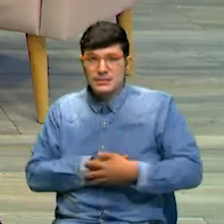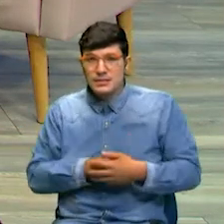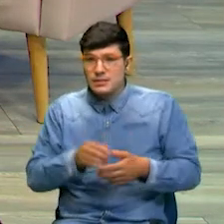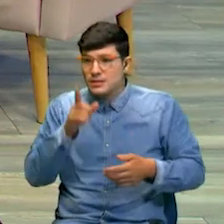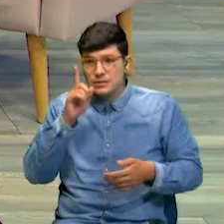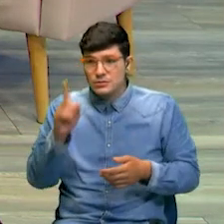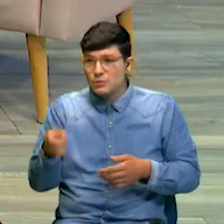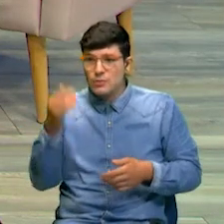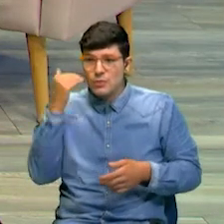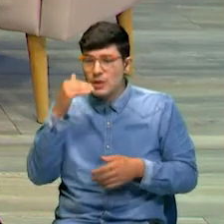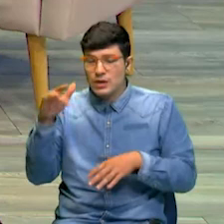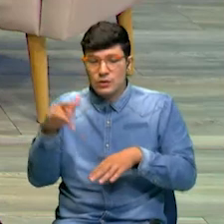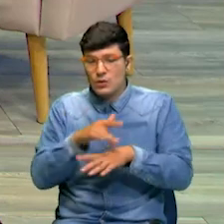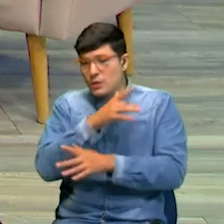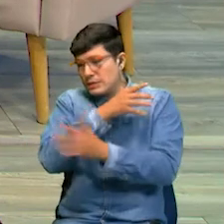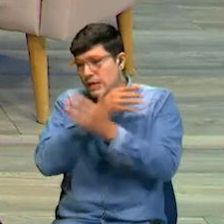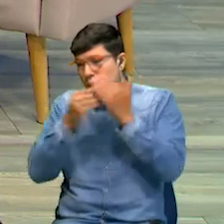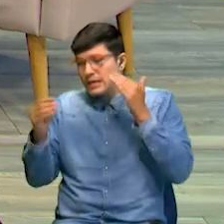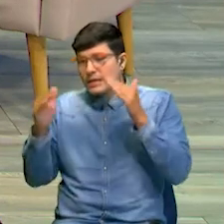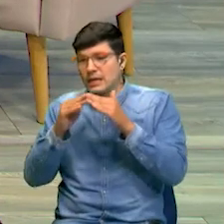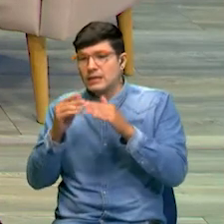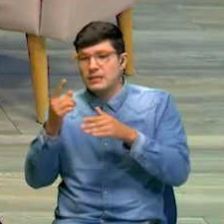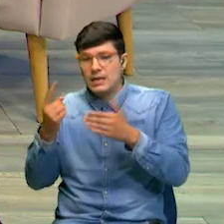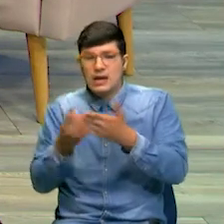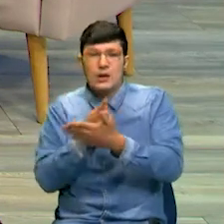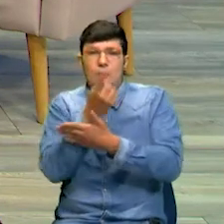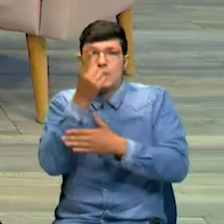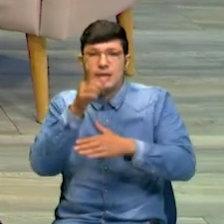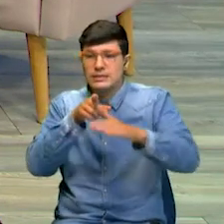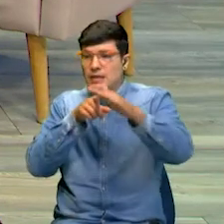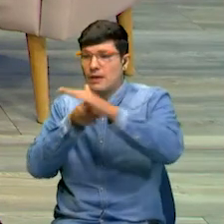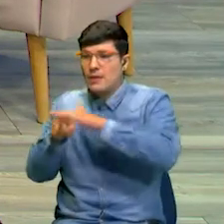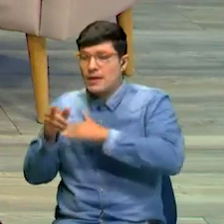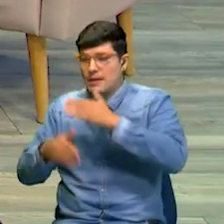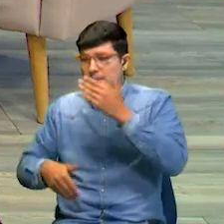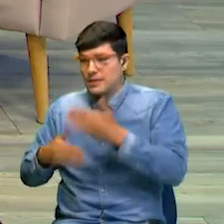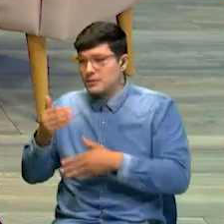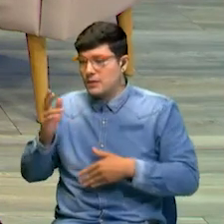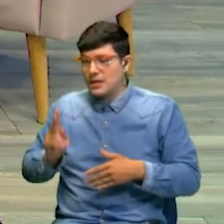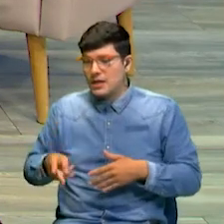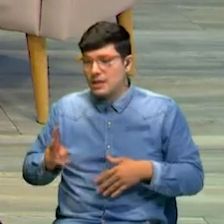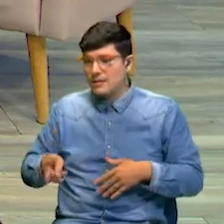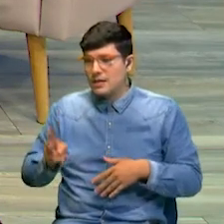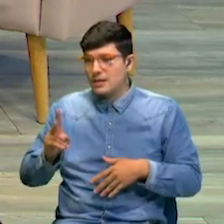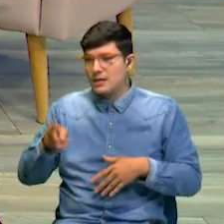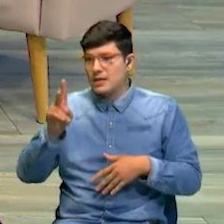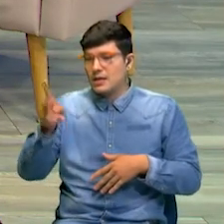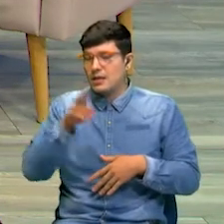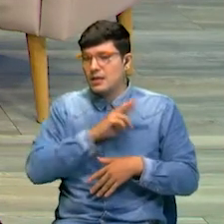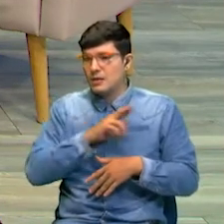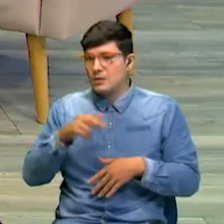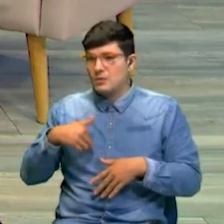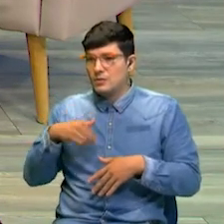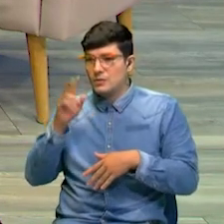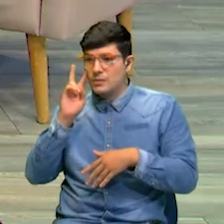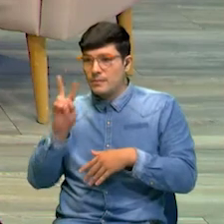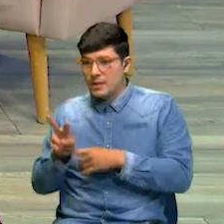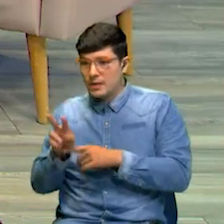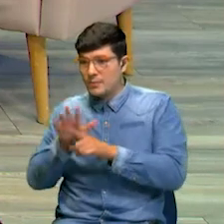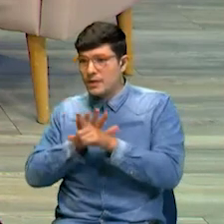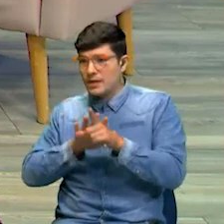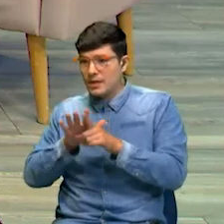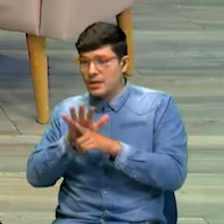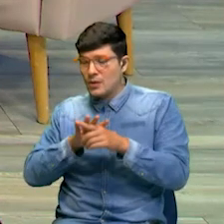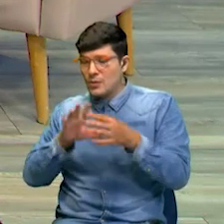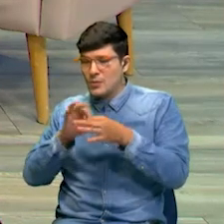se salió de la casa a la 1 de la mañana y empezó a caminar, y eso nosotros sacamos por redes sociales,